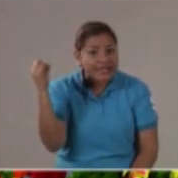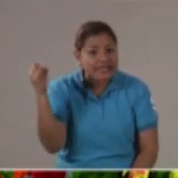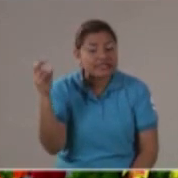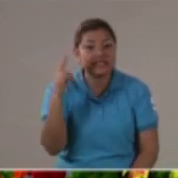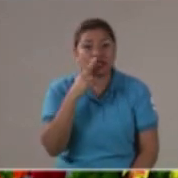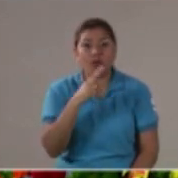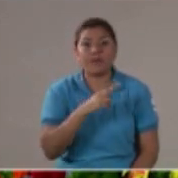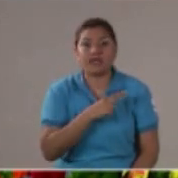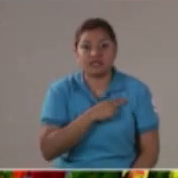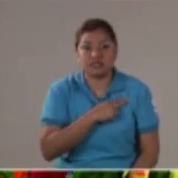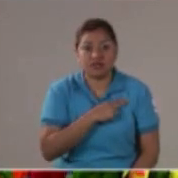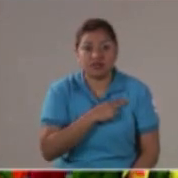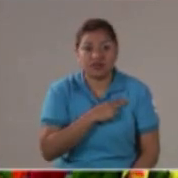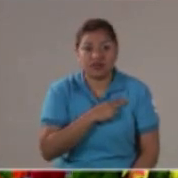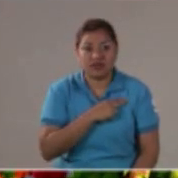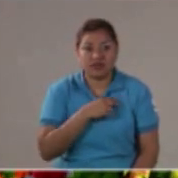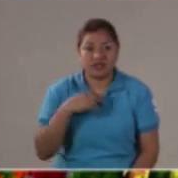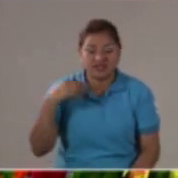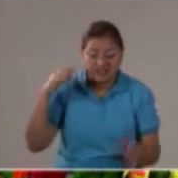humillación.